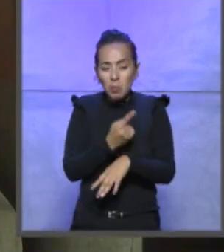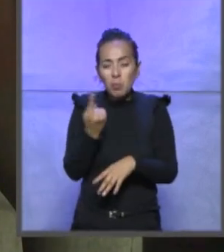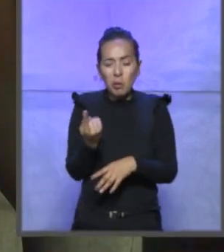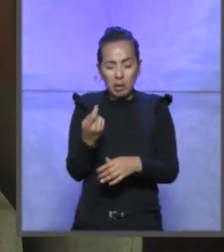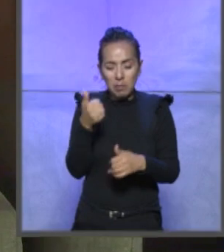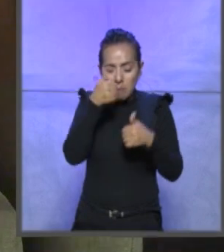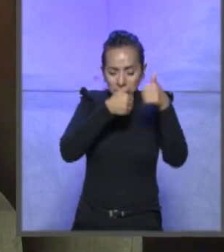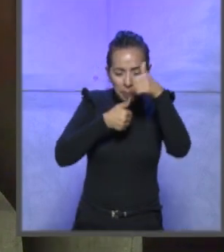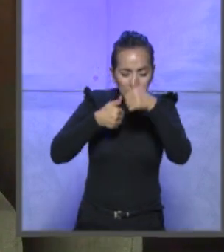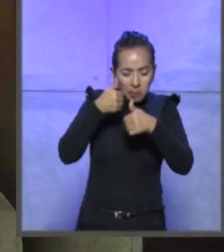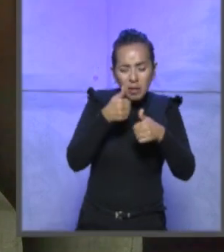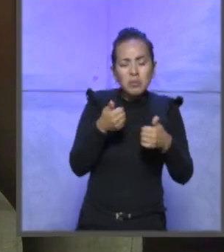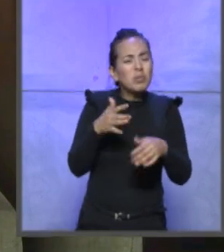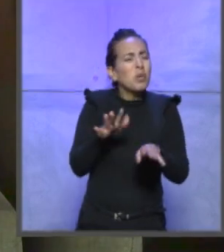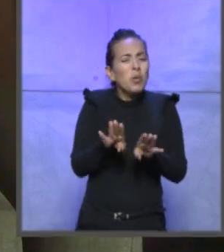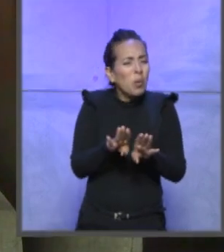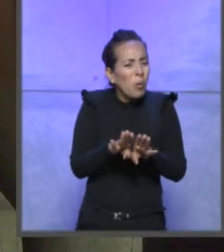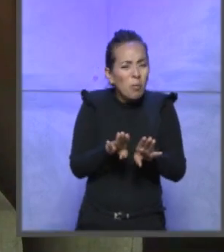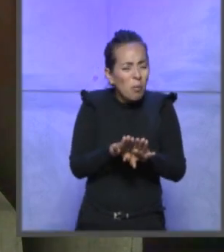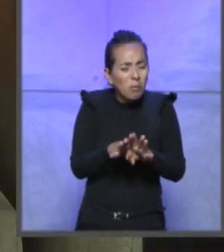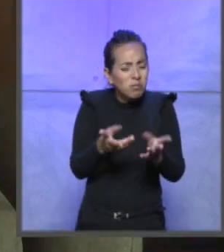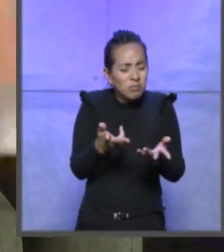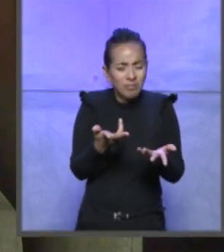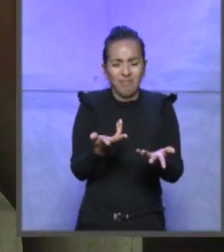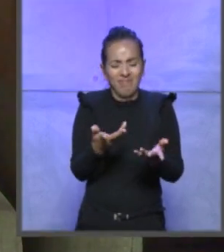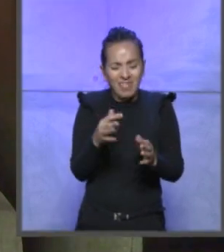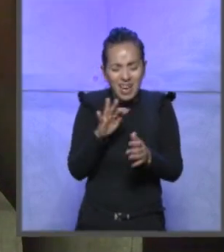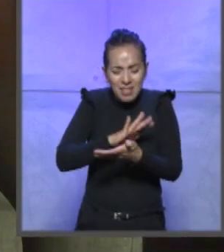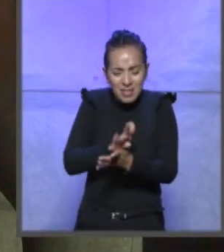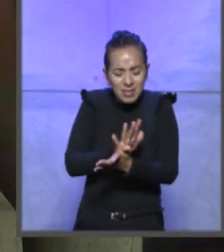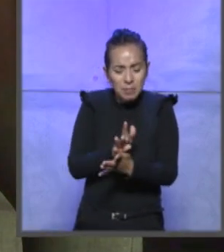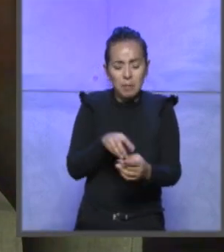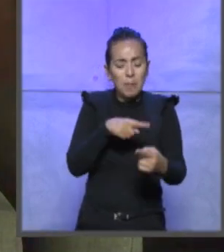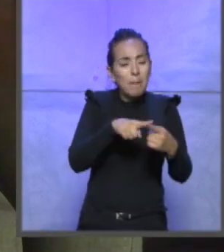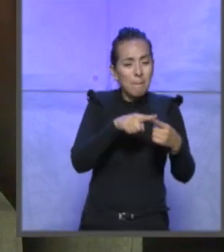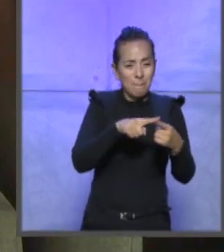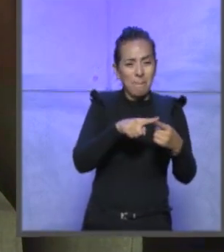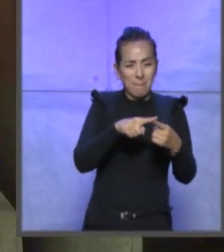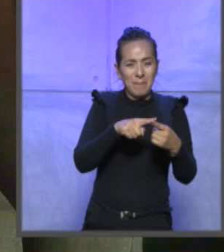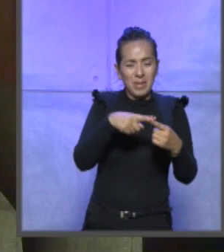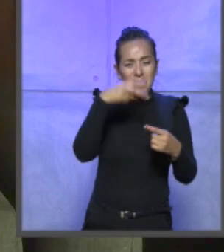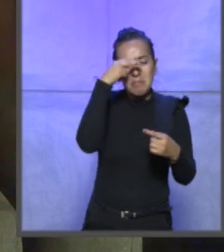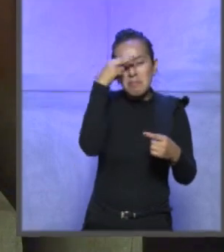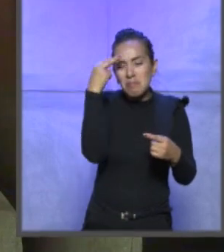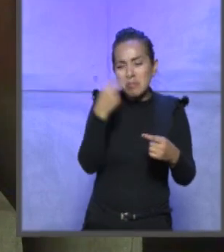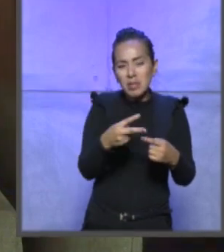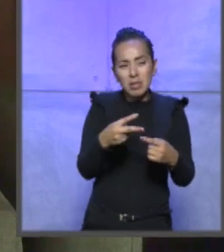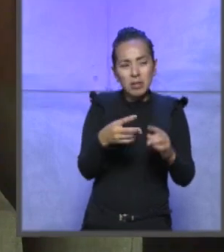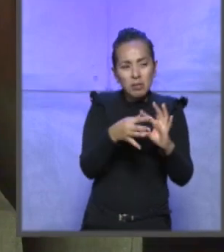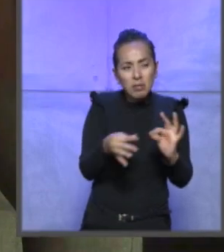a ir analizando cómo funciona esta discriminación. Para empezar, hablar de un México de pronto es un